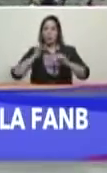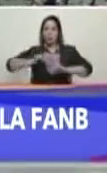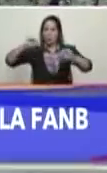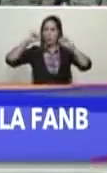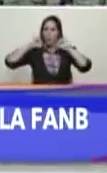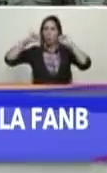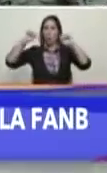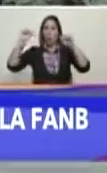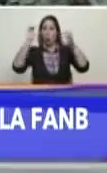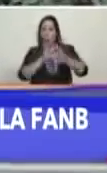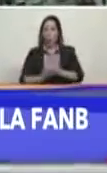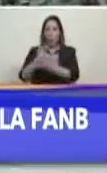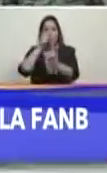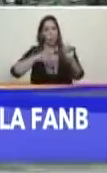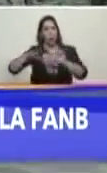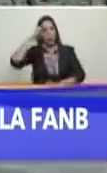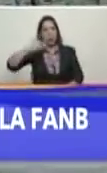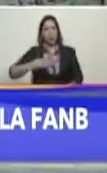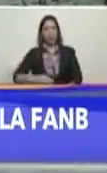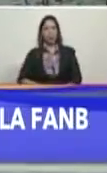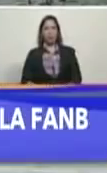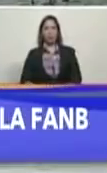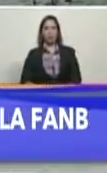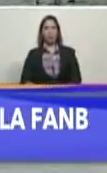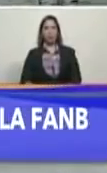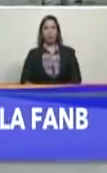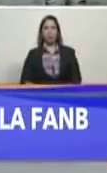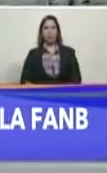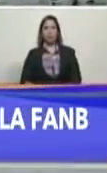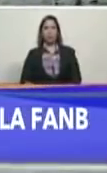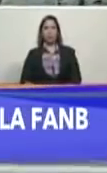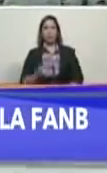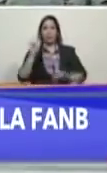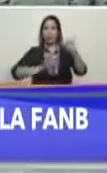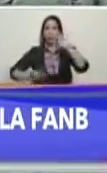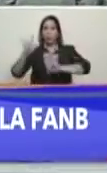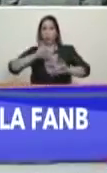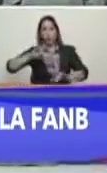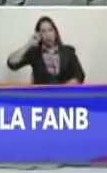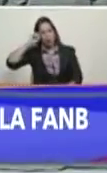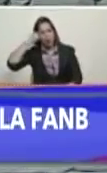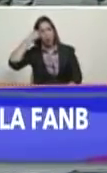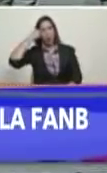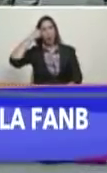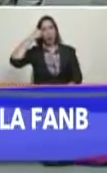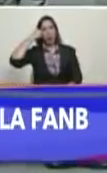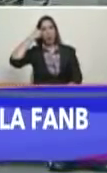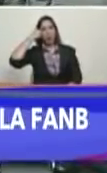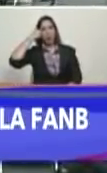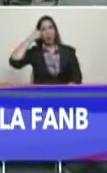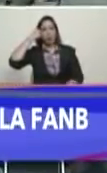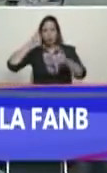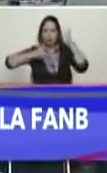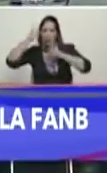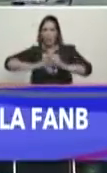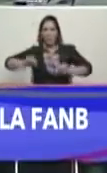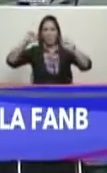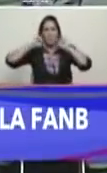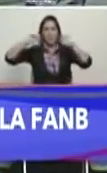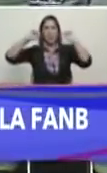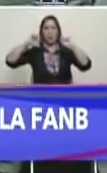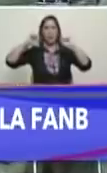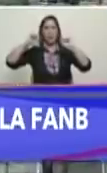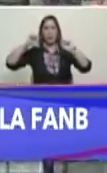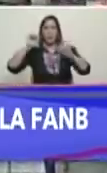Unión Cívico-Militar! Y digamos con amor, recordando a nuestro gigante, ¡Chávez vive!